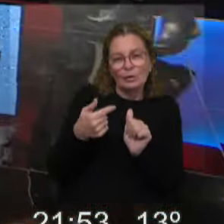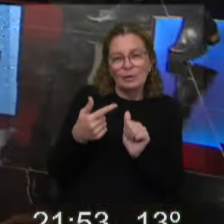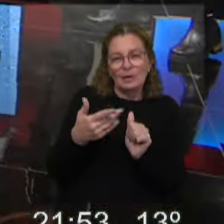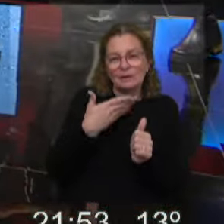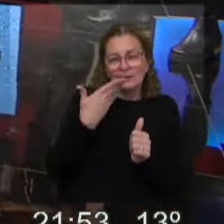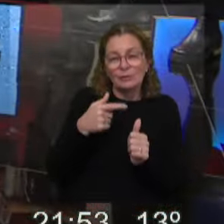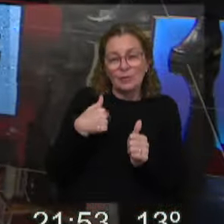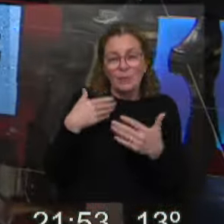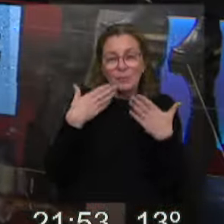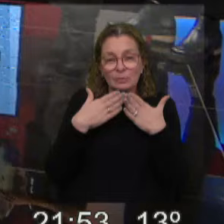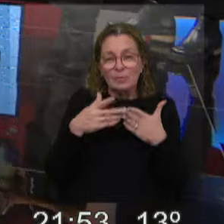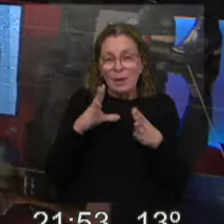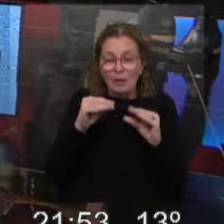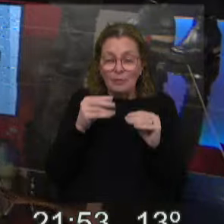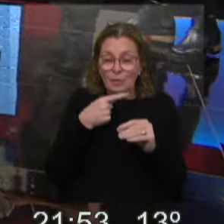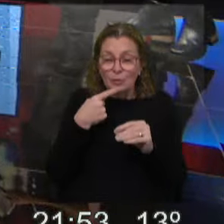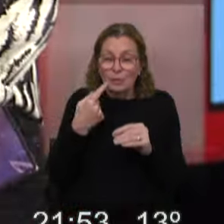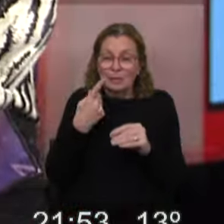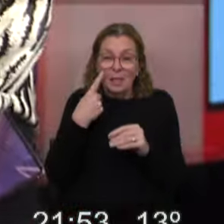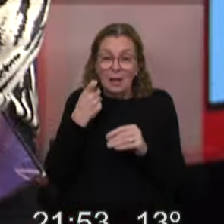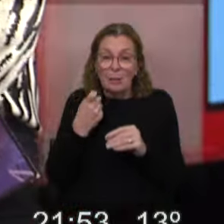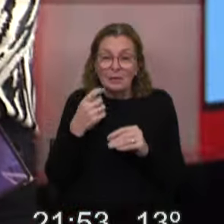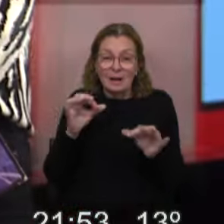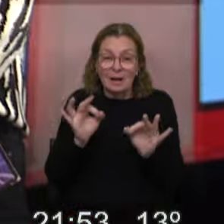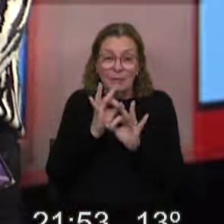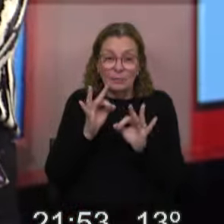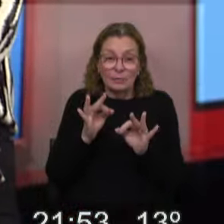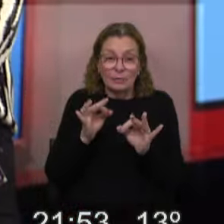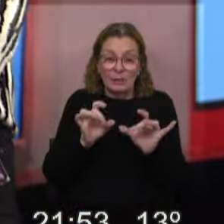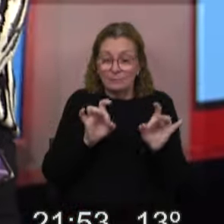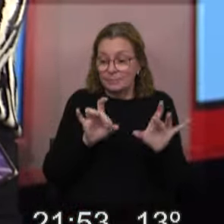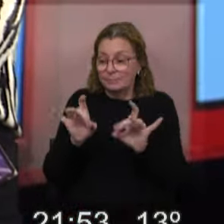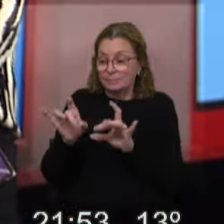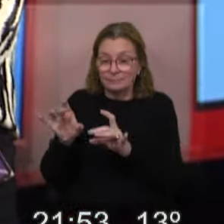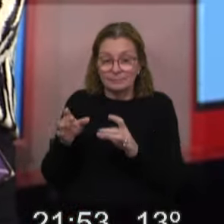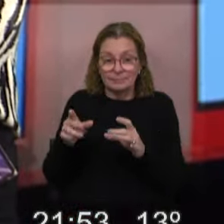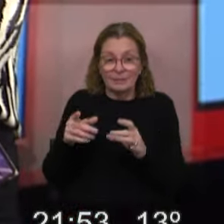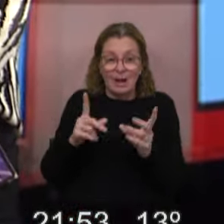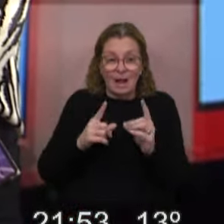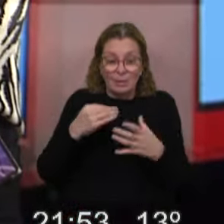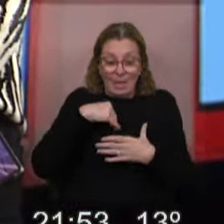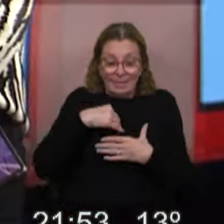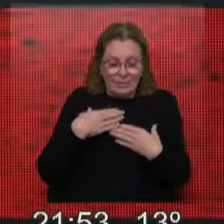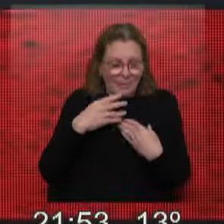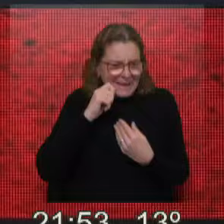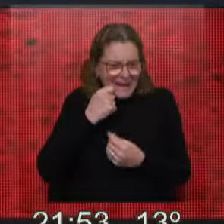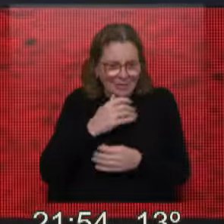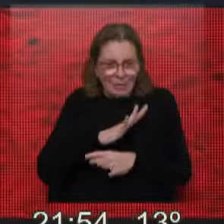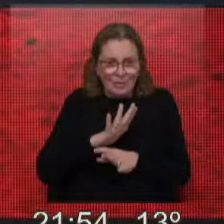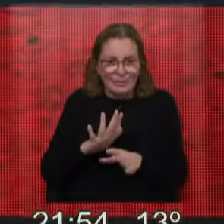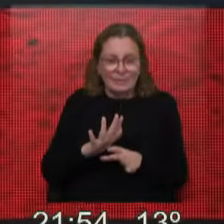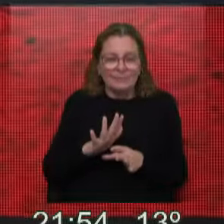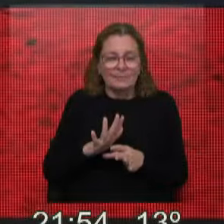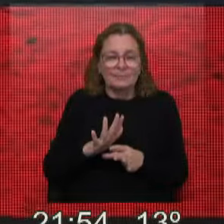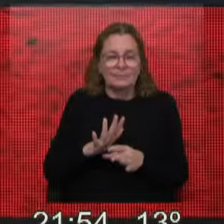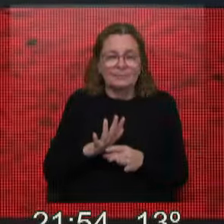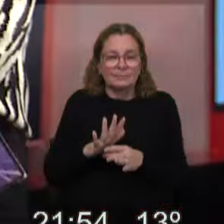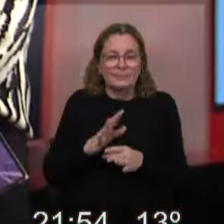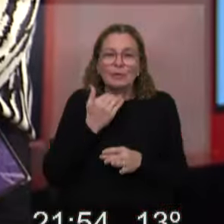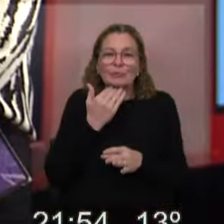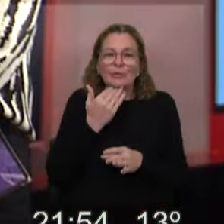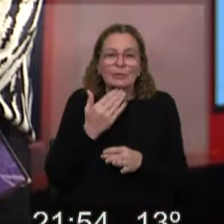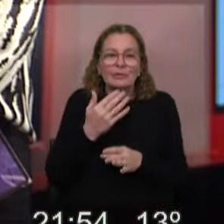te preguntaba por si hablabas ruso, porque ahí te das cuenta como la música transmite. O sea, vos algo te cautivó. ¿De cuál? De